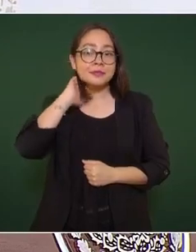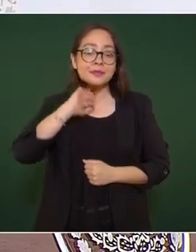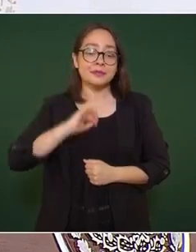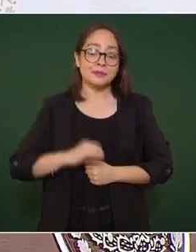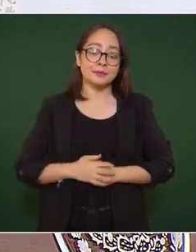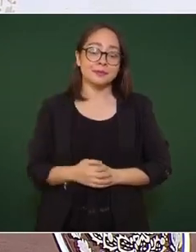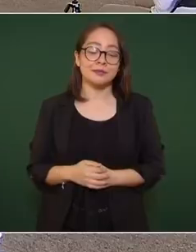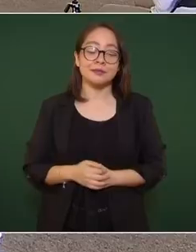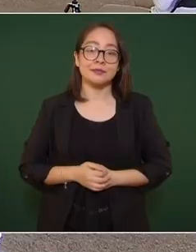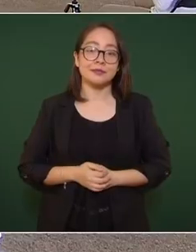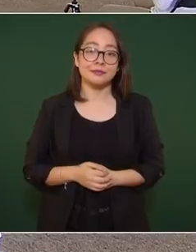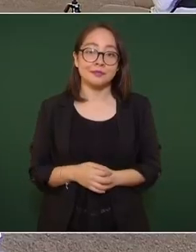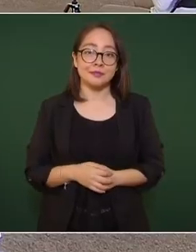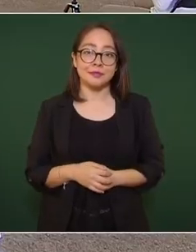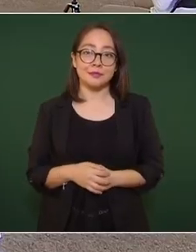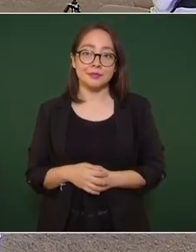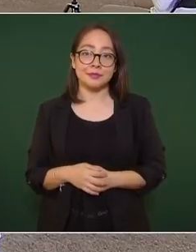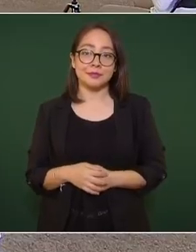Compañeros,